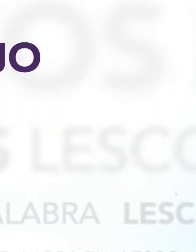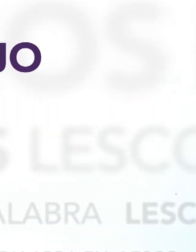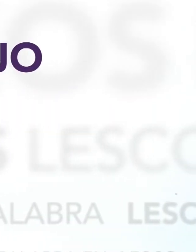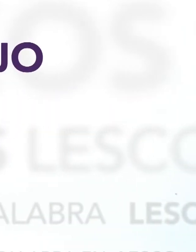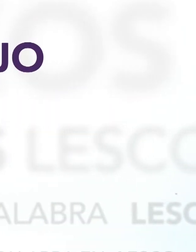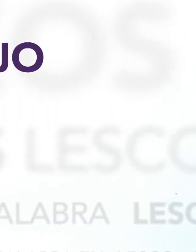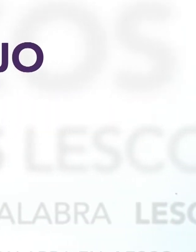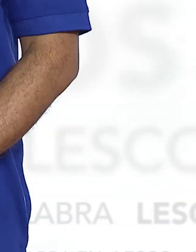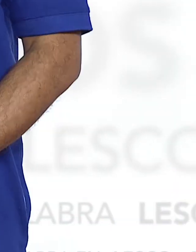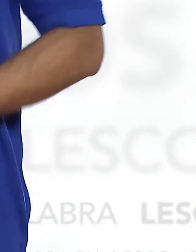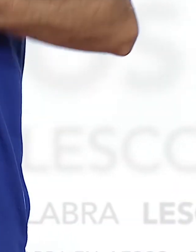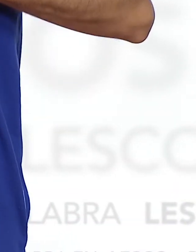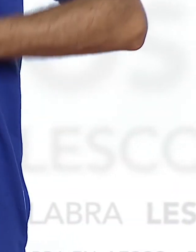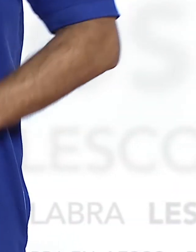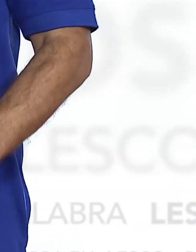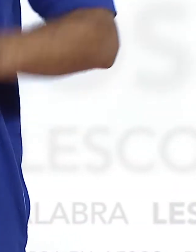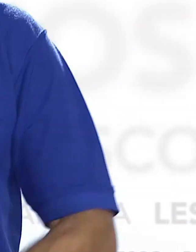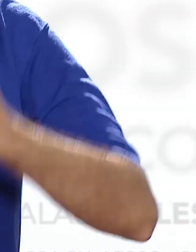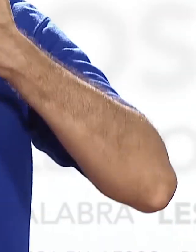Hijo.